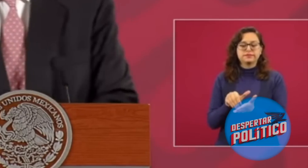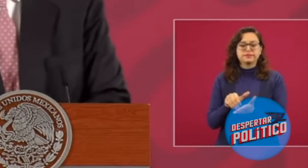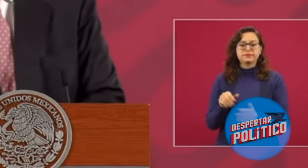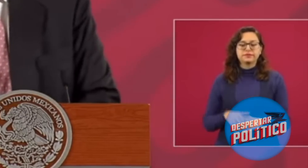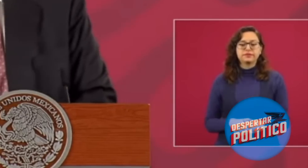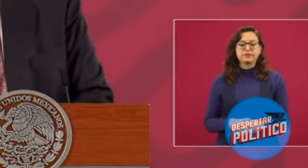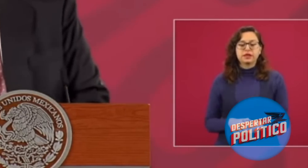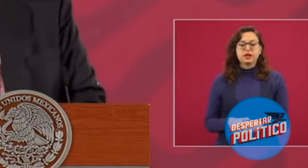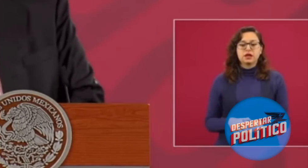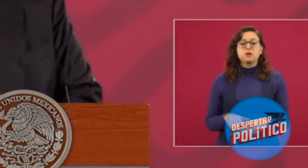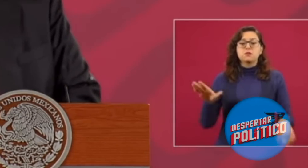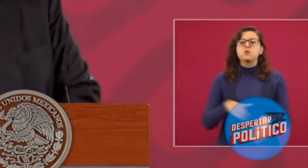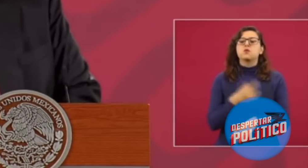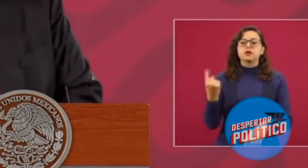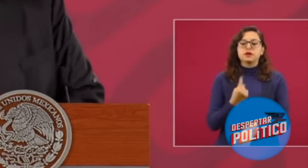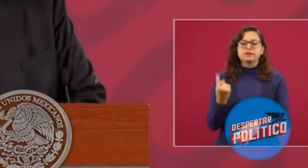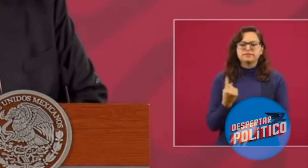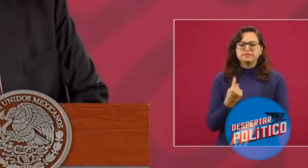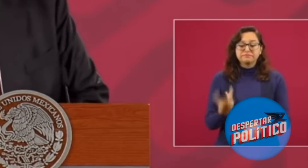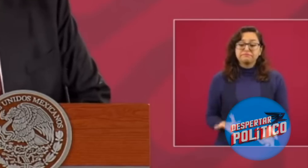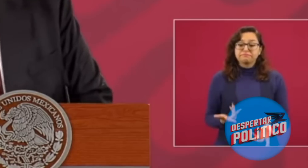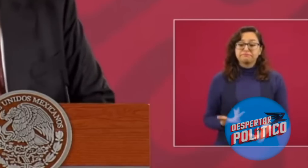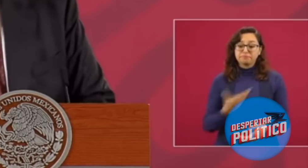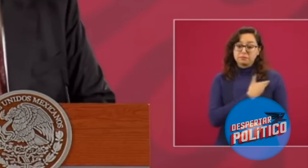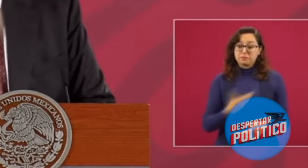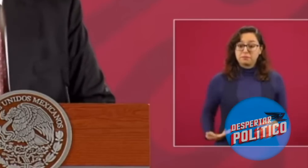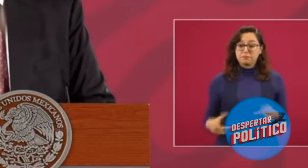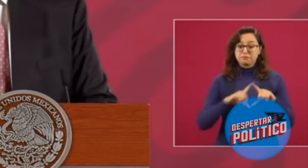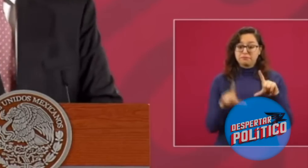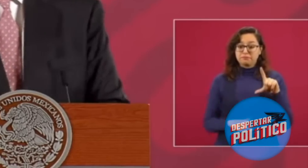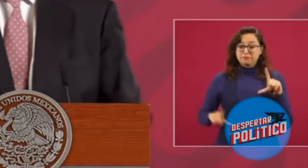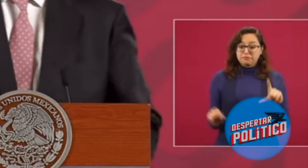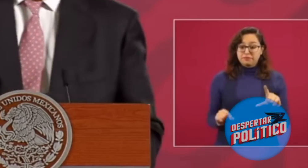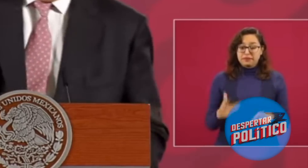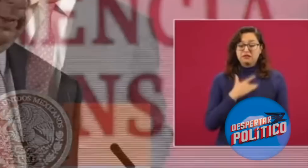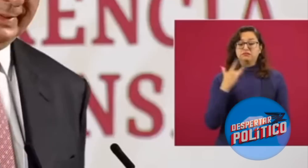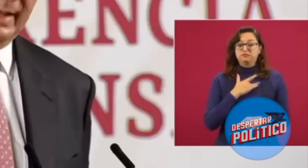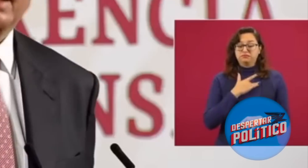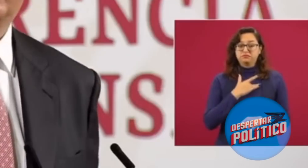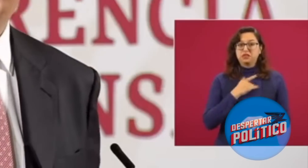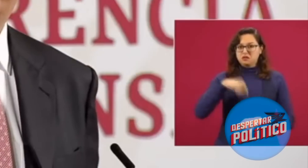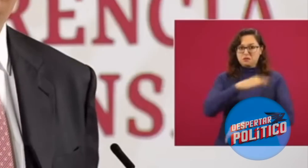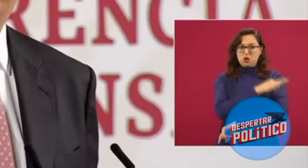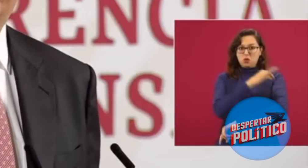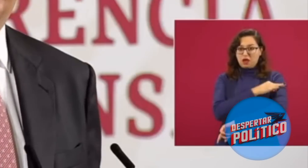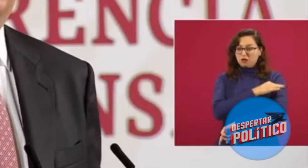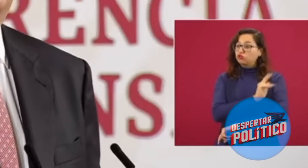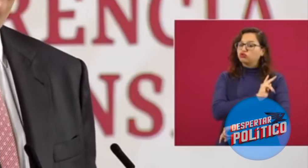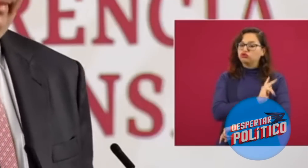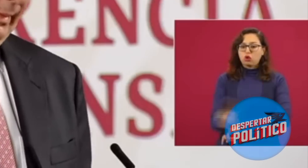Porque el señor presidente de la República ha insistido en que debe estar preparado nuestro país para una cobertura universal.